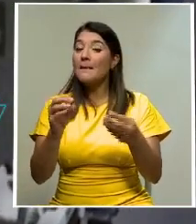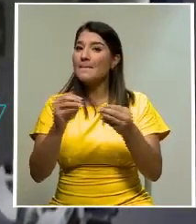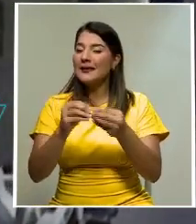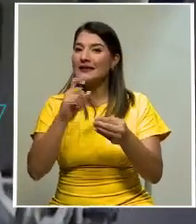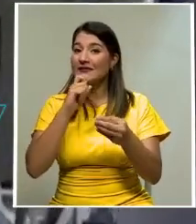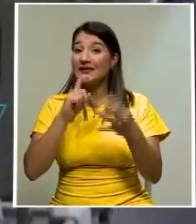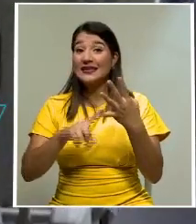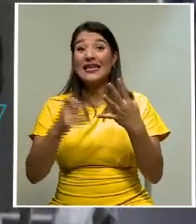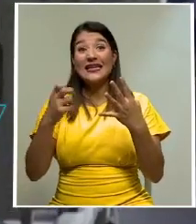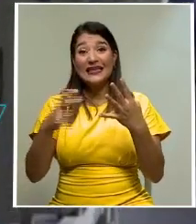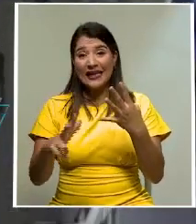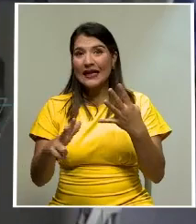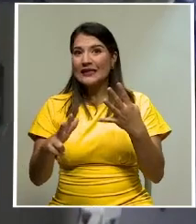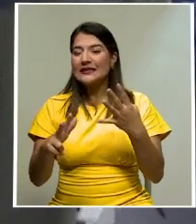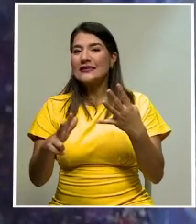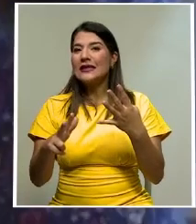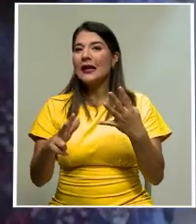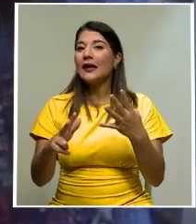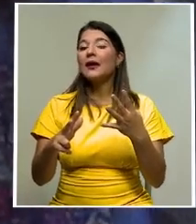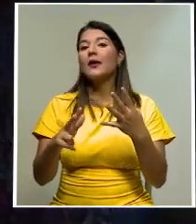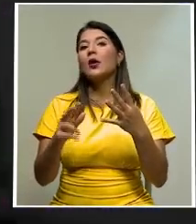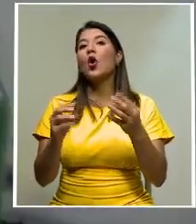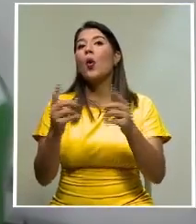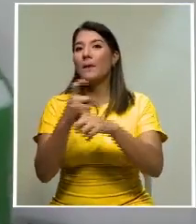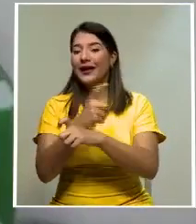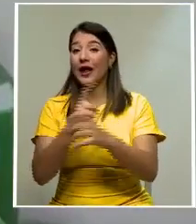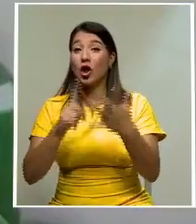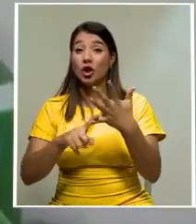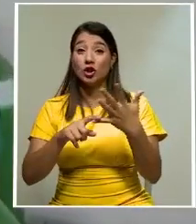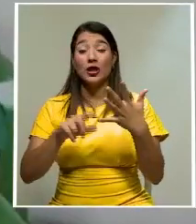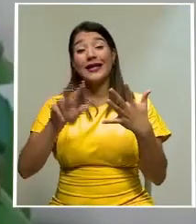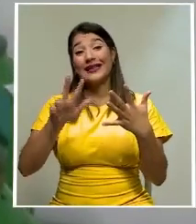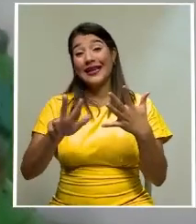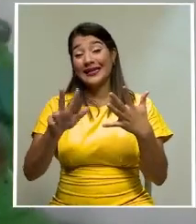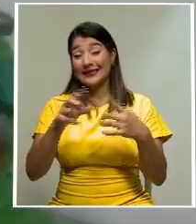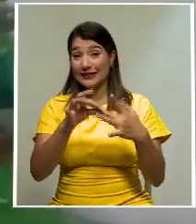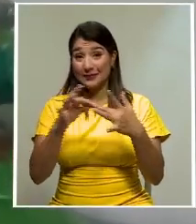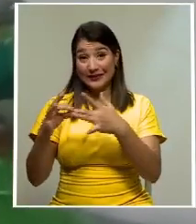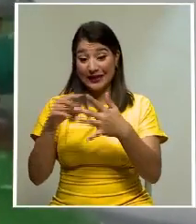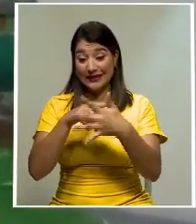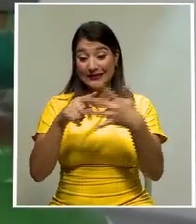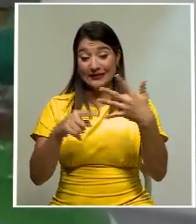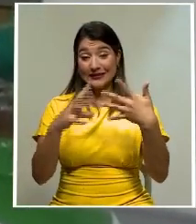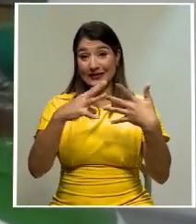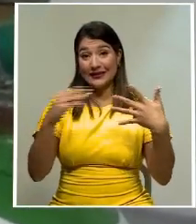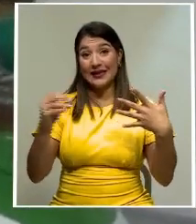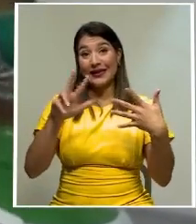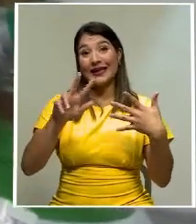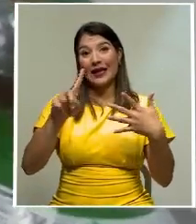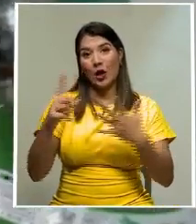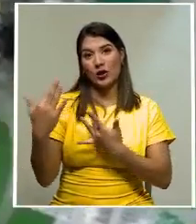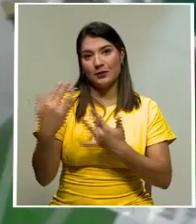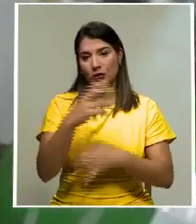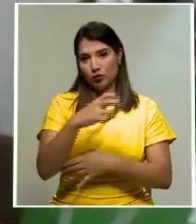13 pacientes críticos y 2 casos especiales para un total de 31 casos.